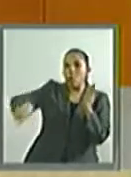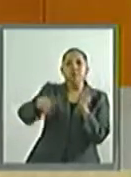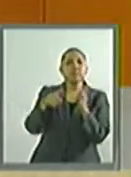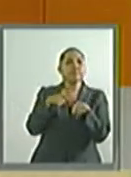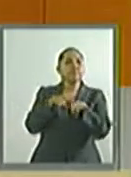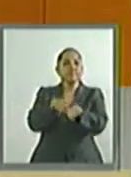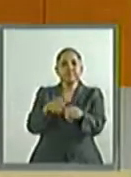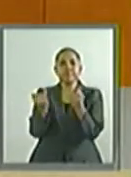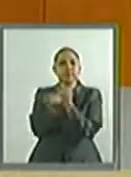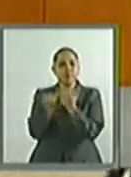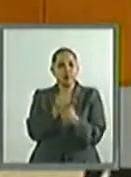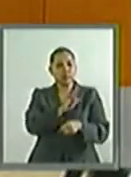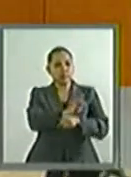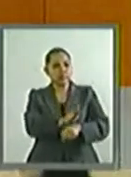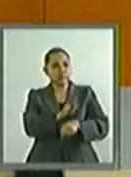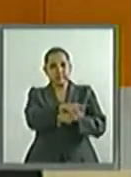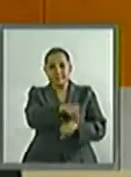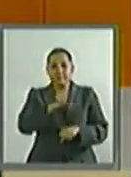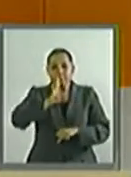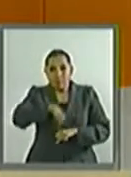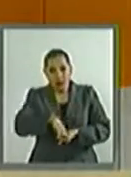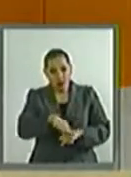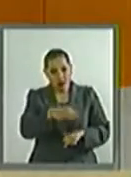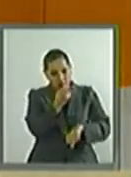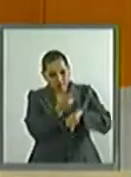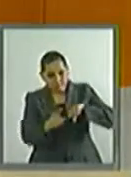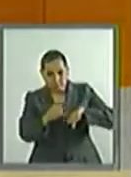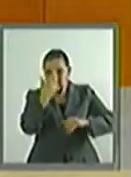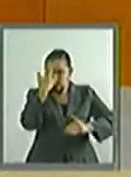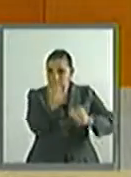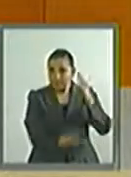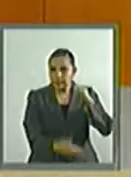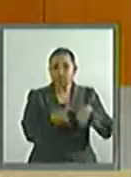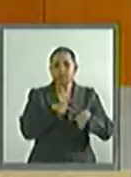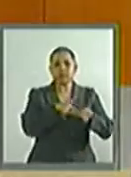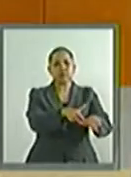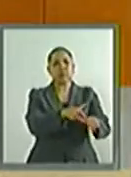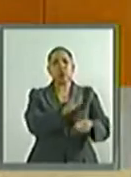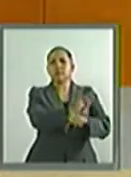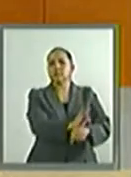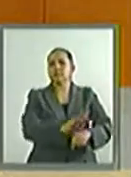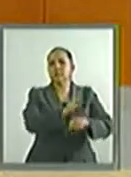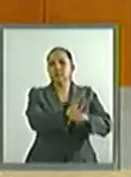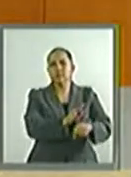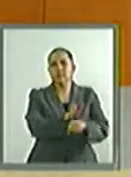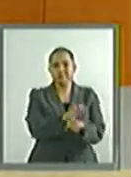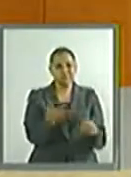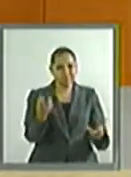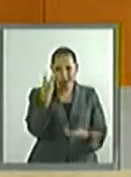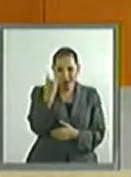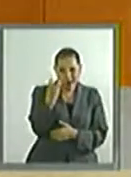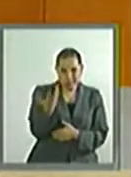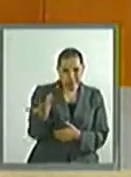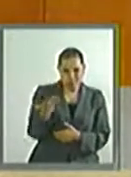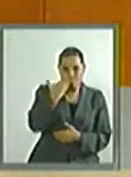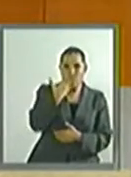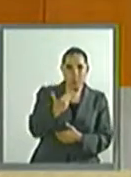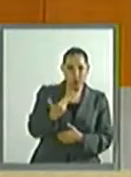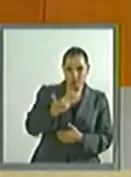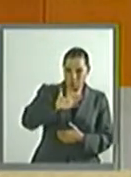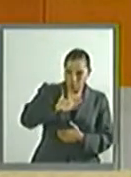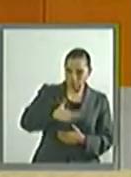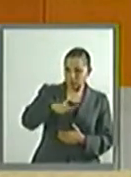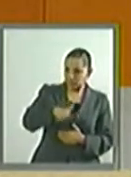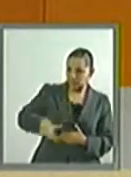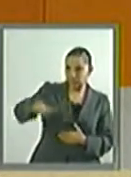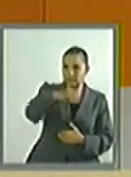ilícitos y se pretende sumir en la normalidad conductas a todas luces contrarias a un Estado democrático.